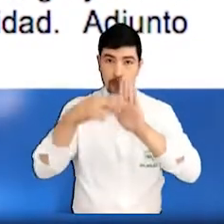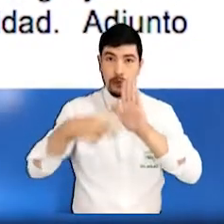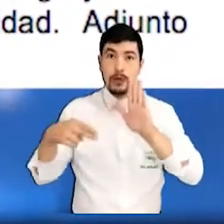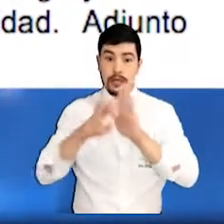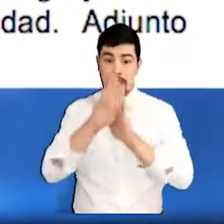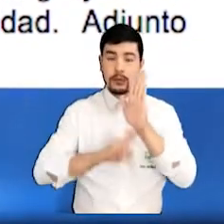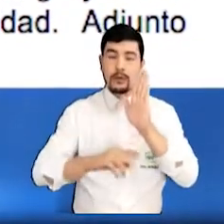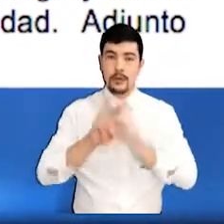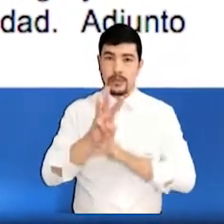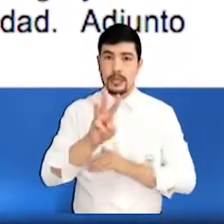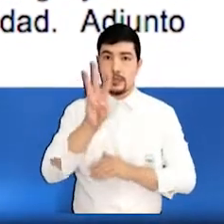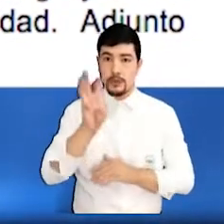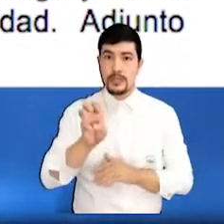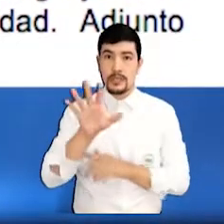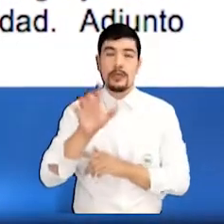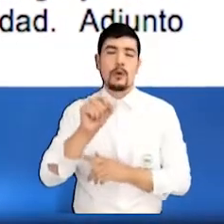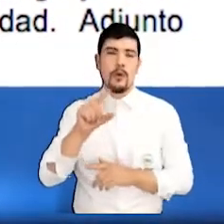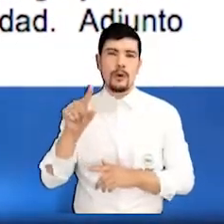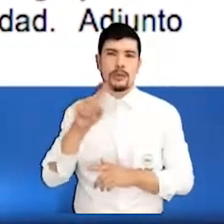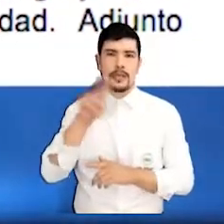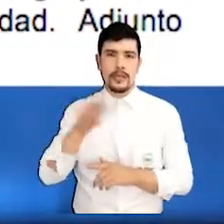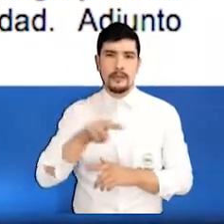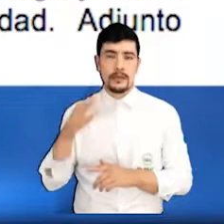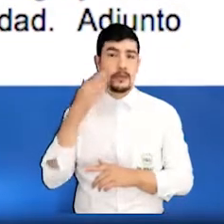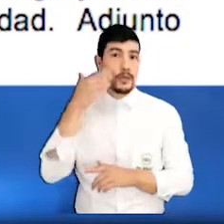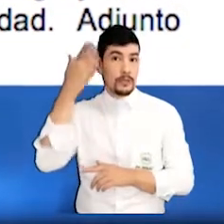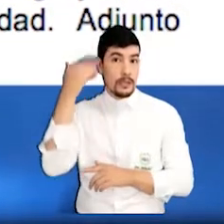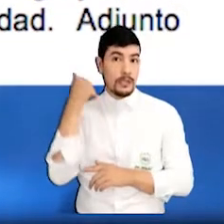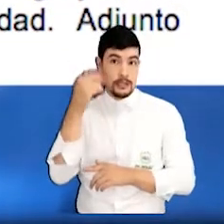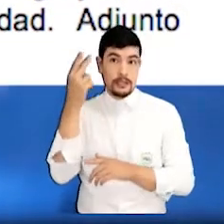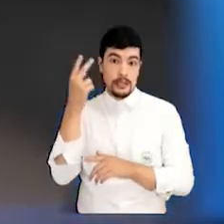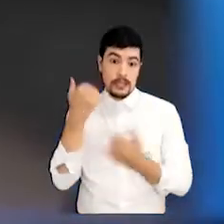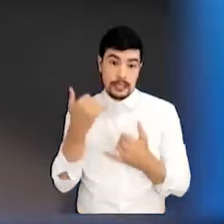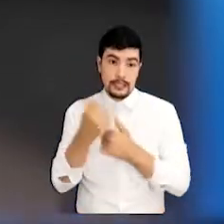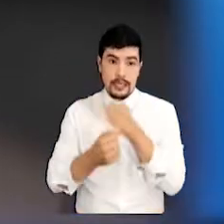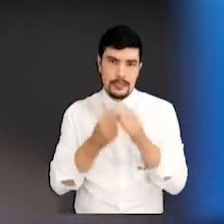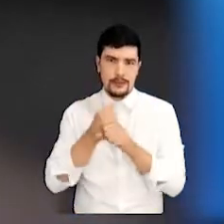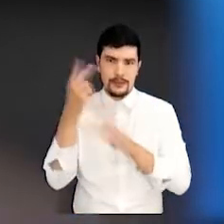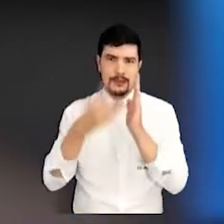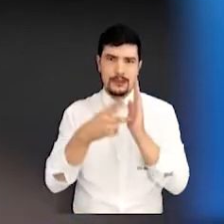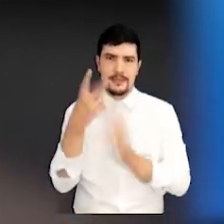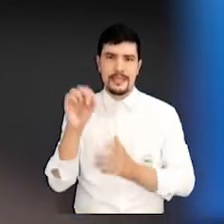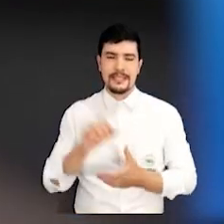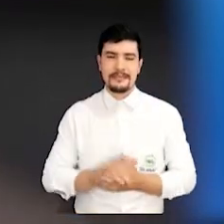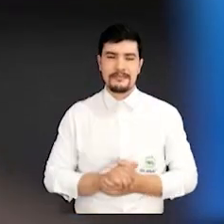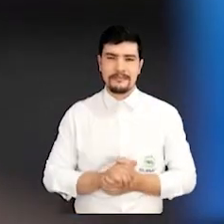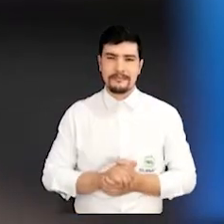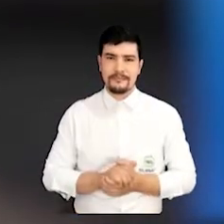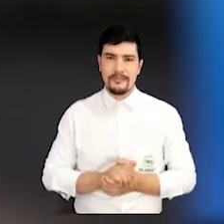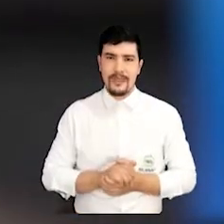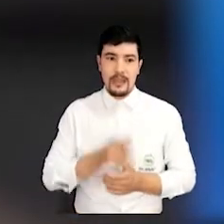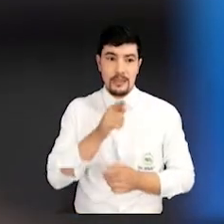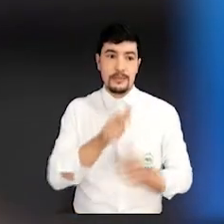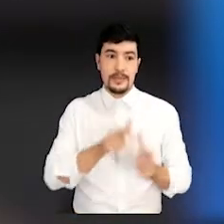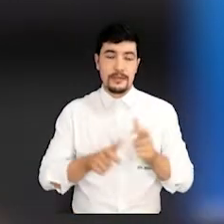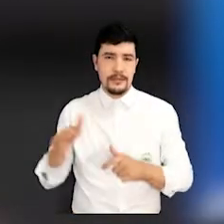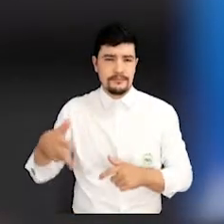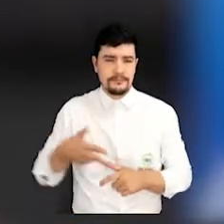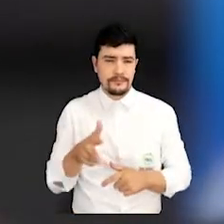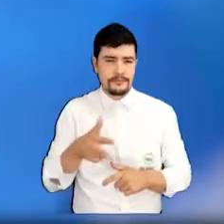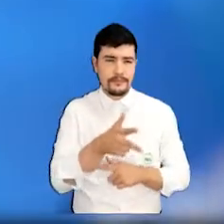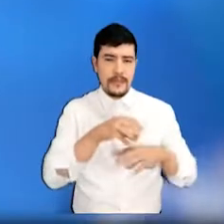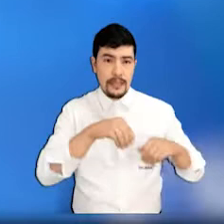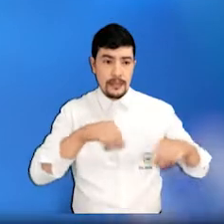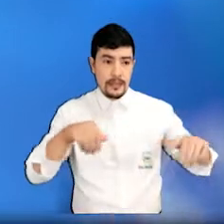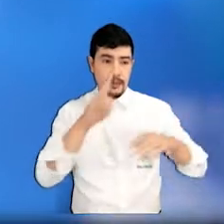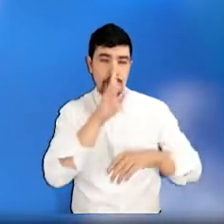territorio nacional, las medidas serán aplicadas en el lugar de destino final del país. La mujer, a la que le quedan pocas horas para desalojar